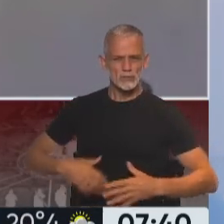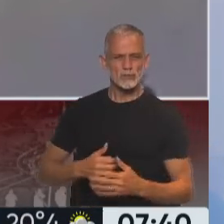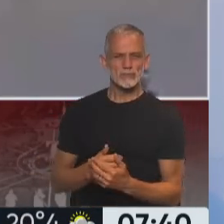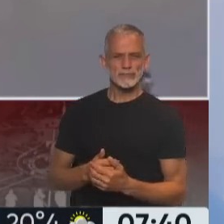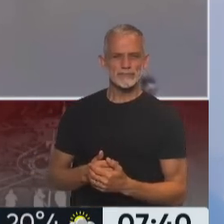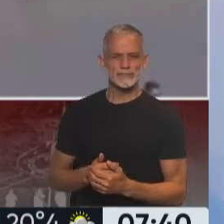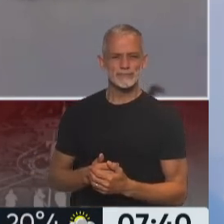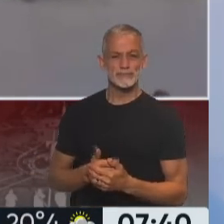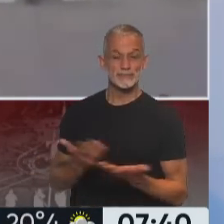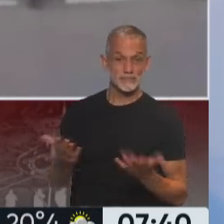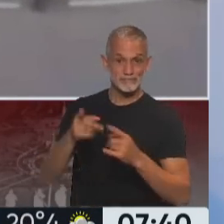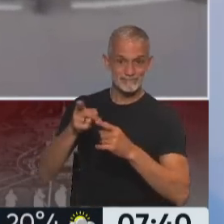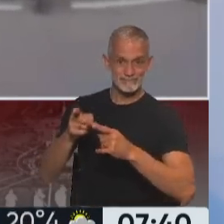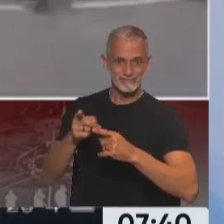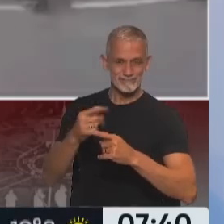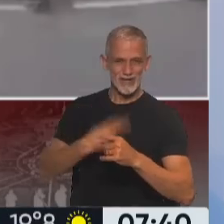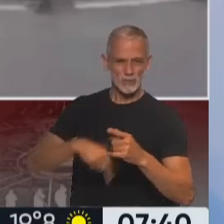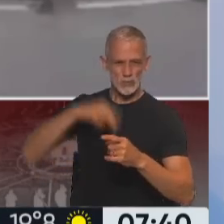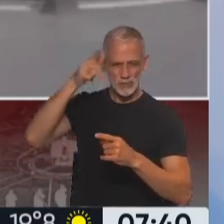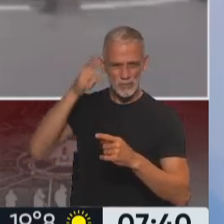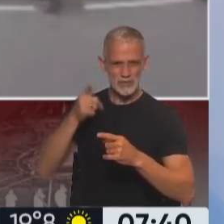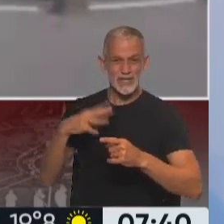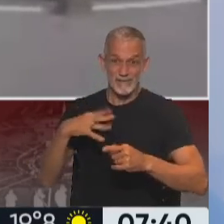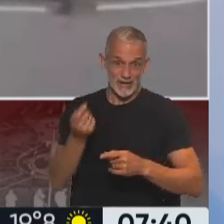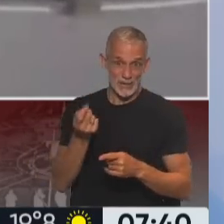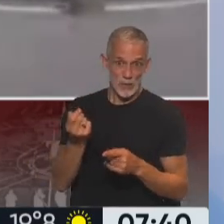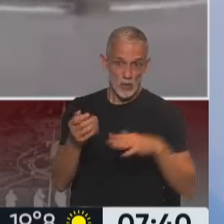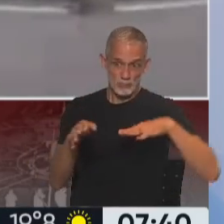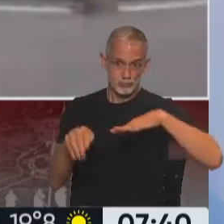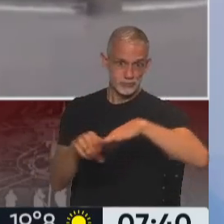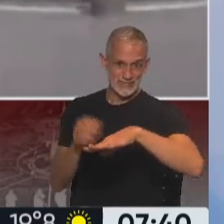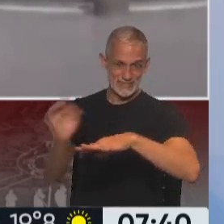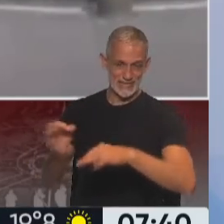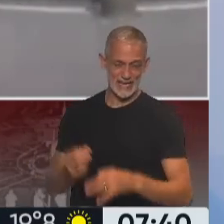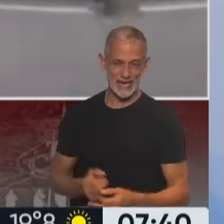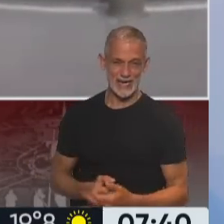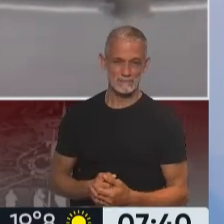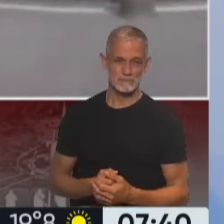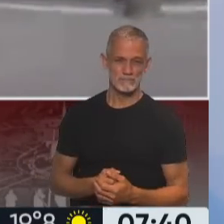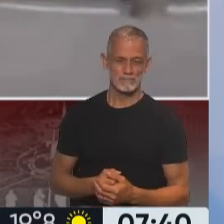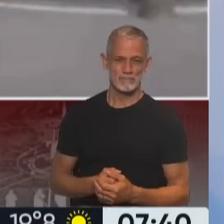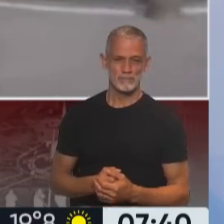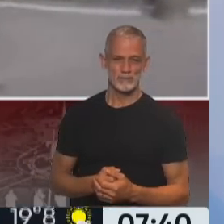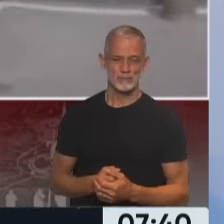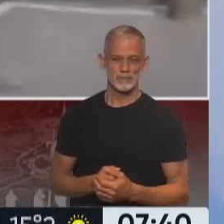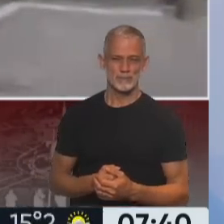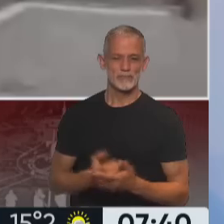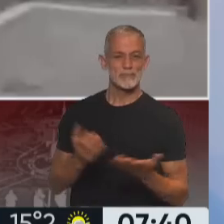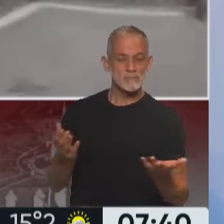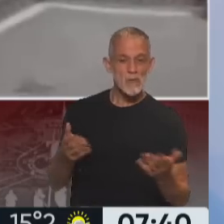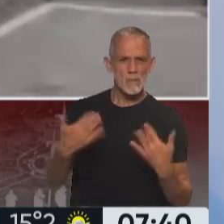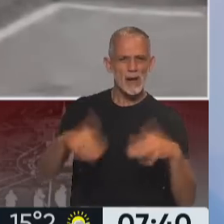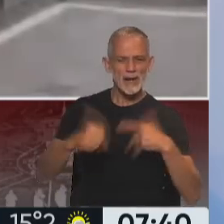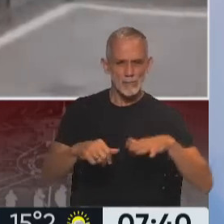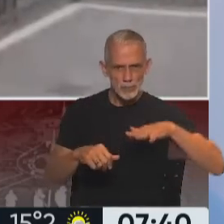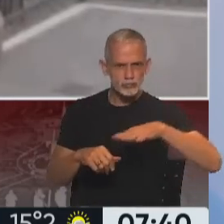será Ajá. el Bueno, allí está el operativo, ¿eh? Claro, Yo por creo que eso. faltan muy poquitos minutos para que arribe el féretro con el cuerpo del Va Papa rápido, Francisco,